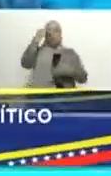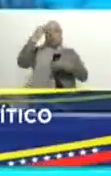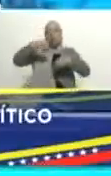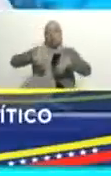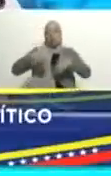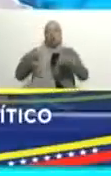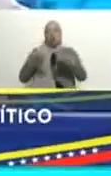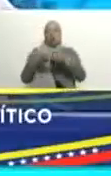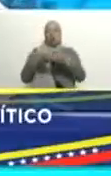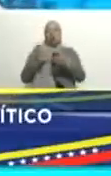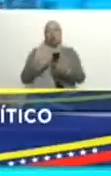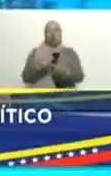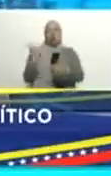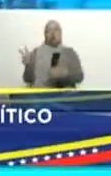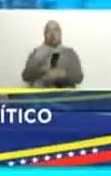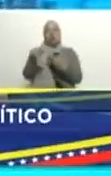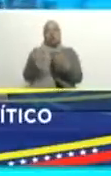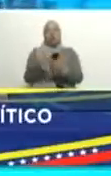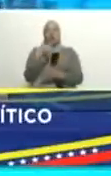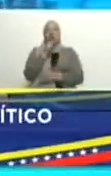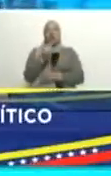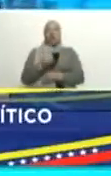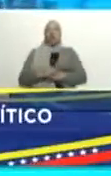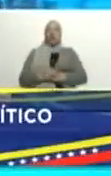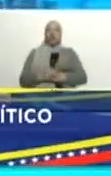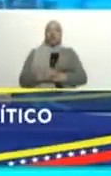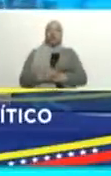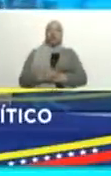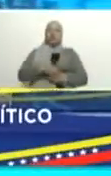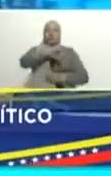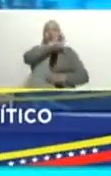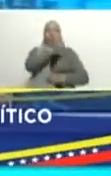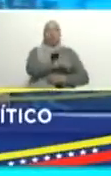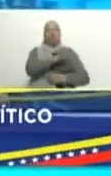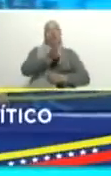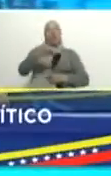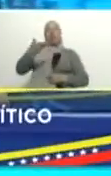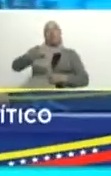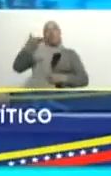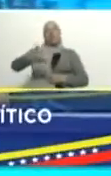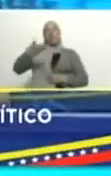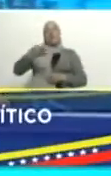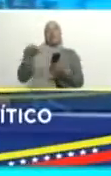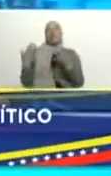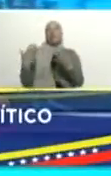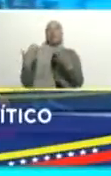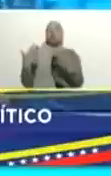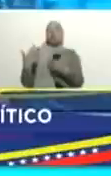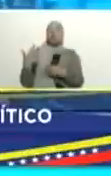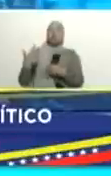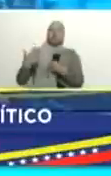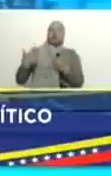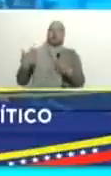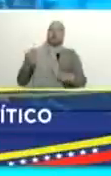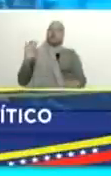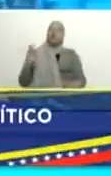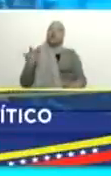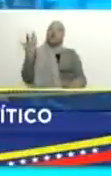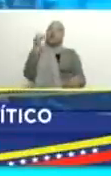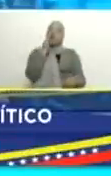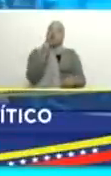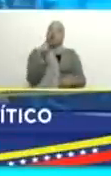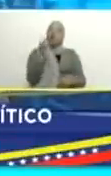se ha puesto en el escenario nacional con fortaleza y con prioridad. Y por eso digo, con el quinto